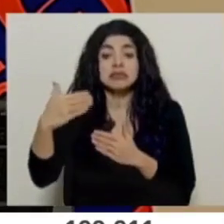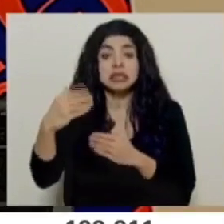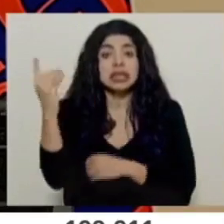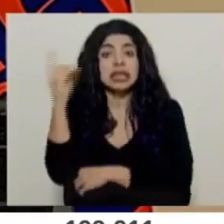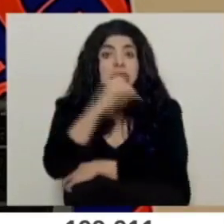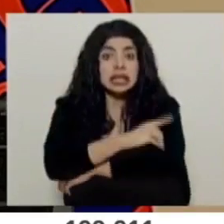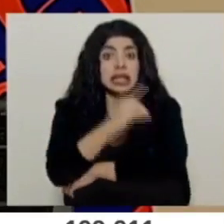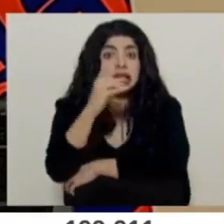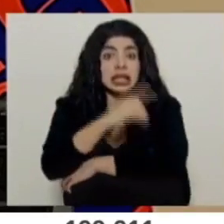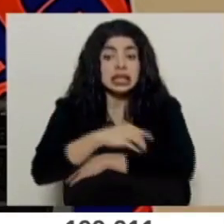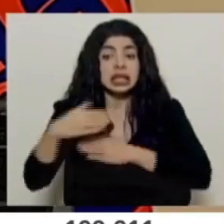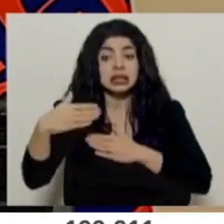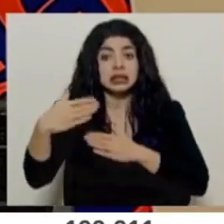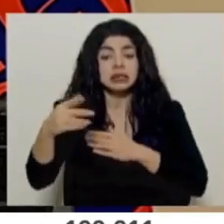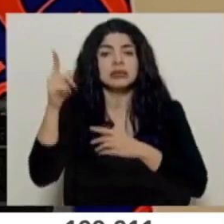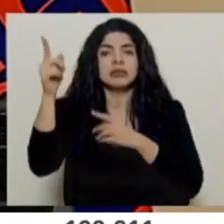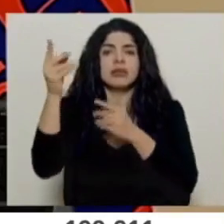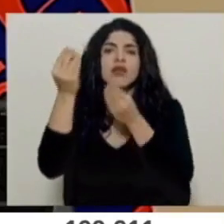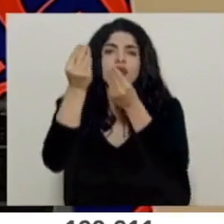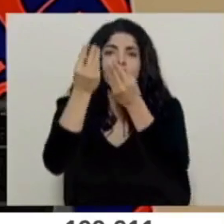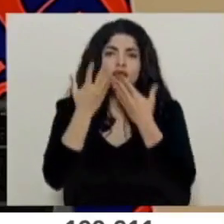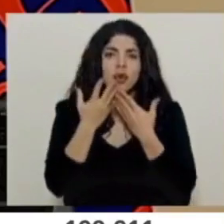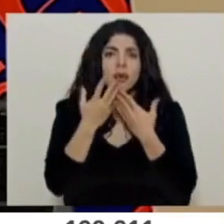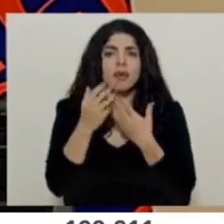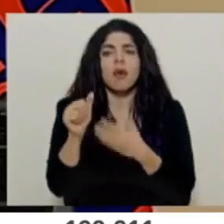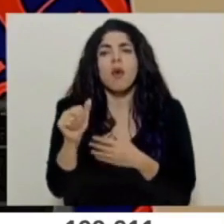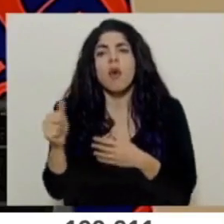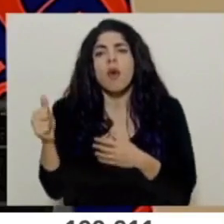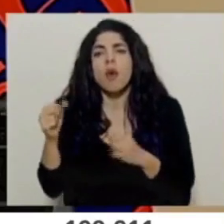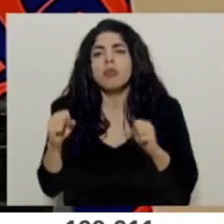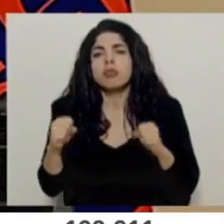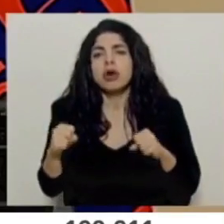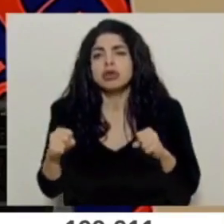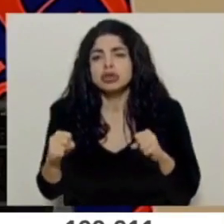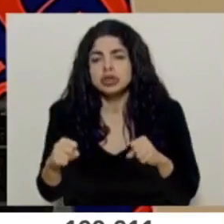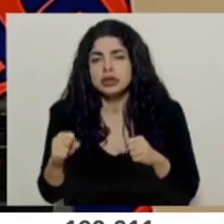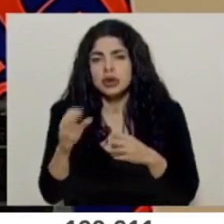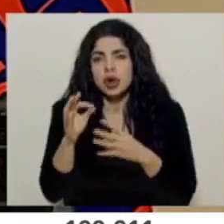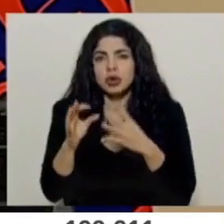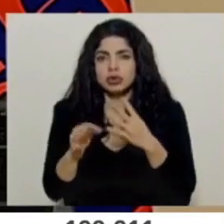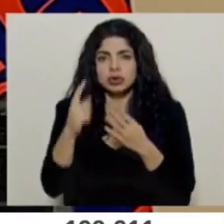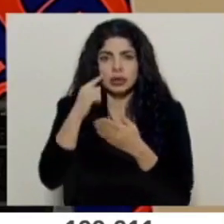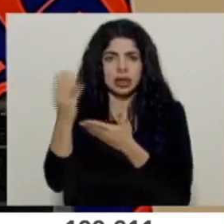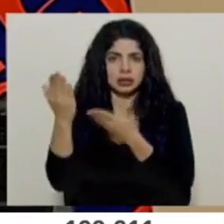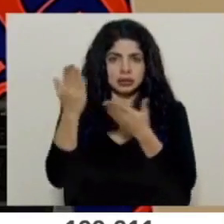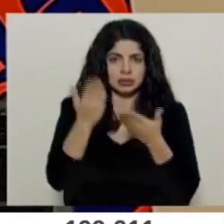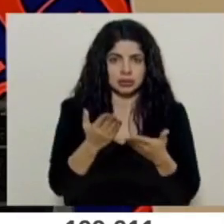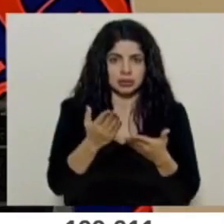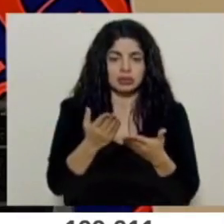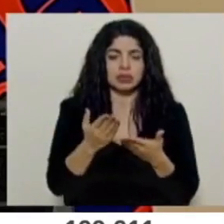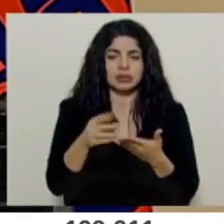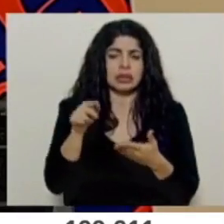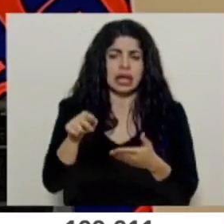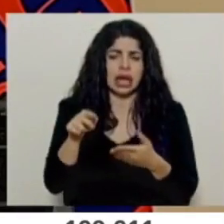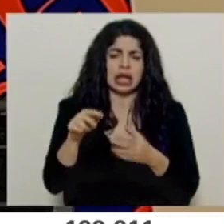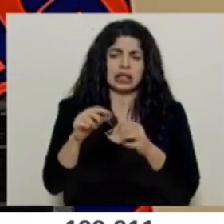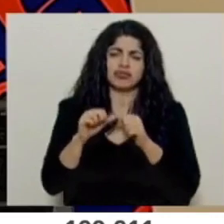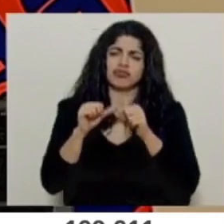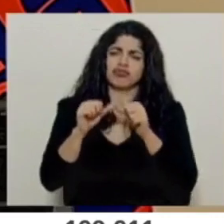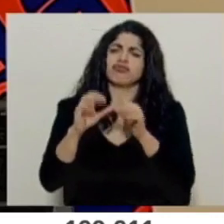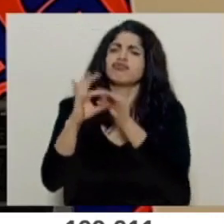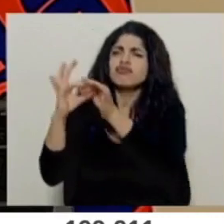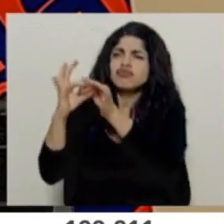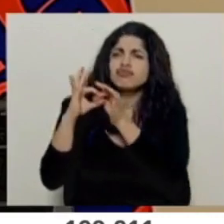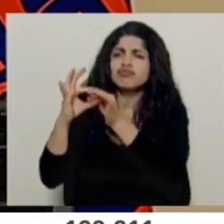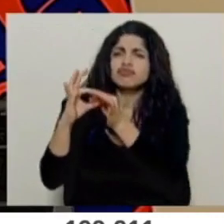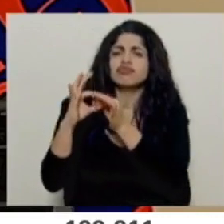estarán informando sobre otras posibilidades de asignación. Todo esto también en estrecha coordinación